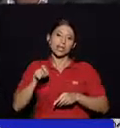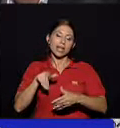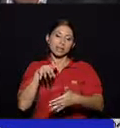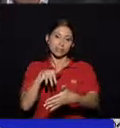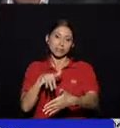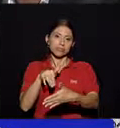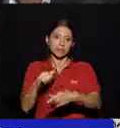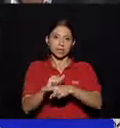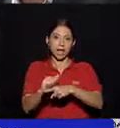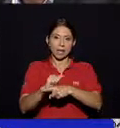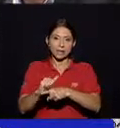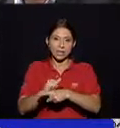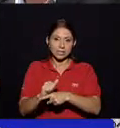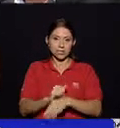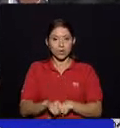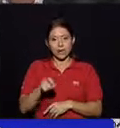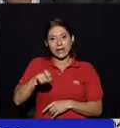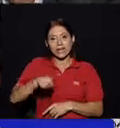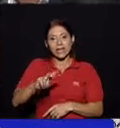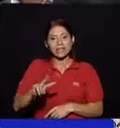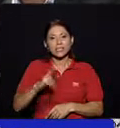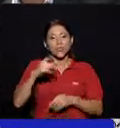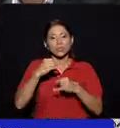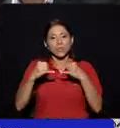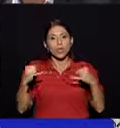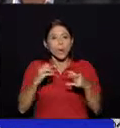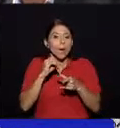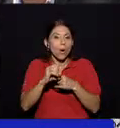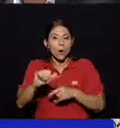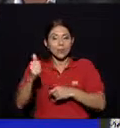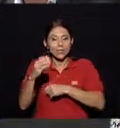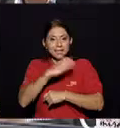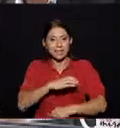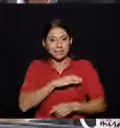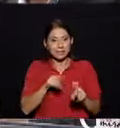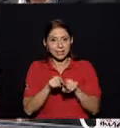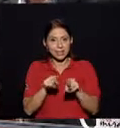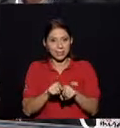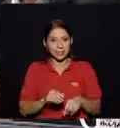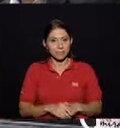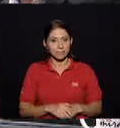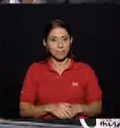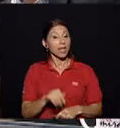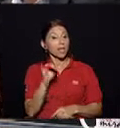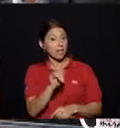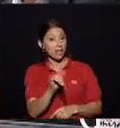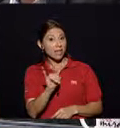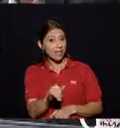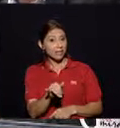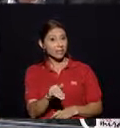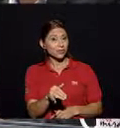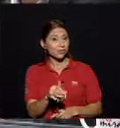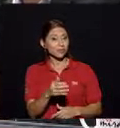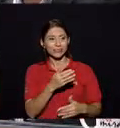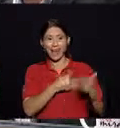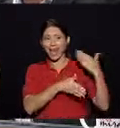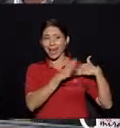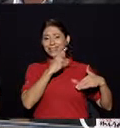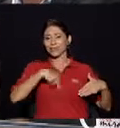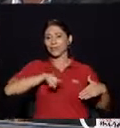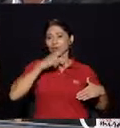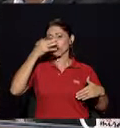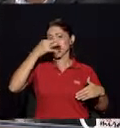requieren capacitación, que requieren segundo idioma o otras características también. Y en eso se nos ha caído un poco aquella